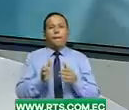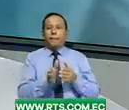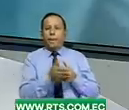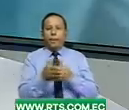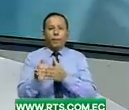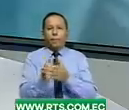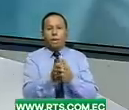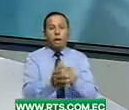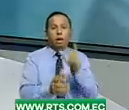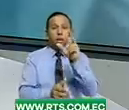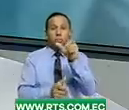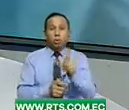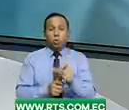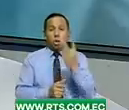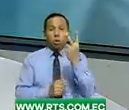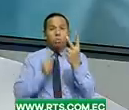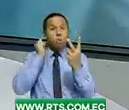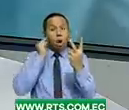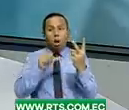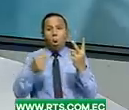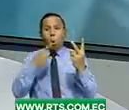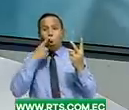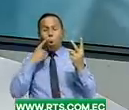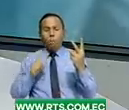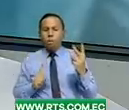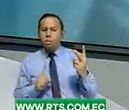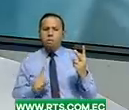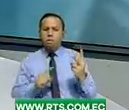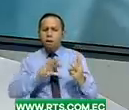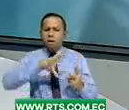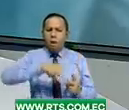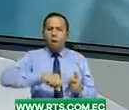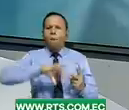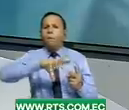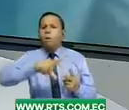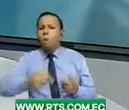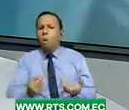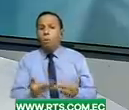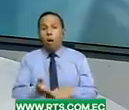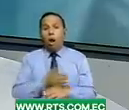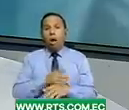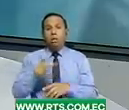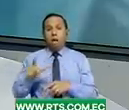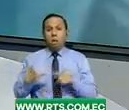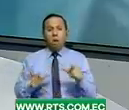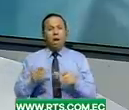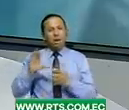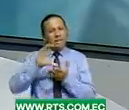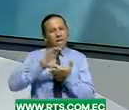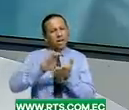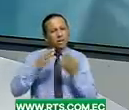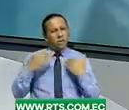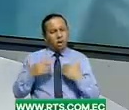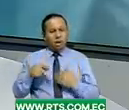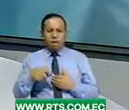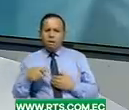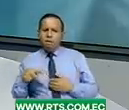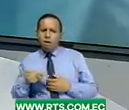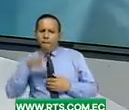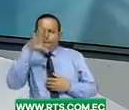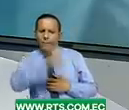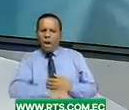Metrovía fueron víctimas de robo cuando el mismo sujeto que merodeaba por dos estaciones del centro de Guayaquil les arrancó